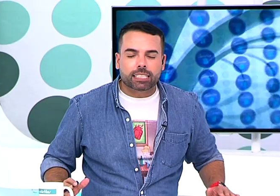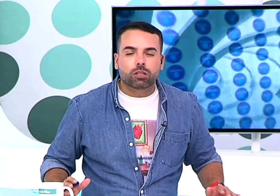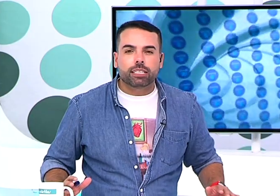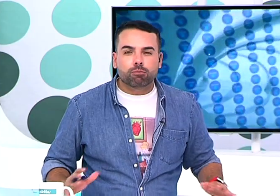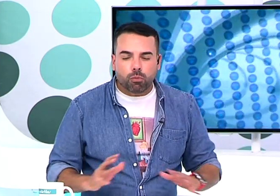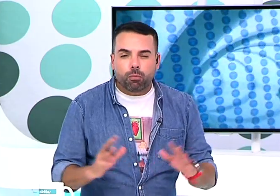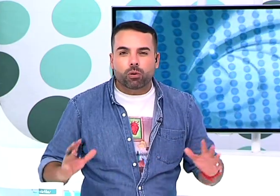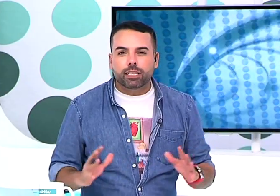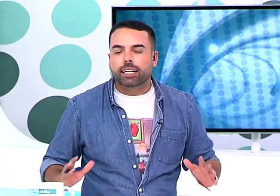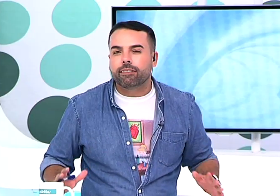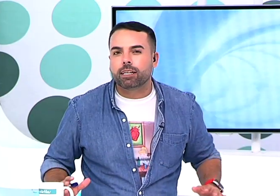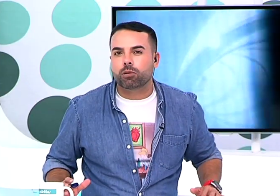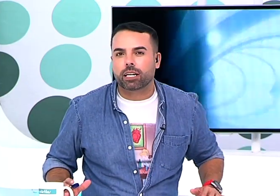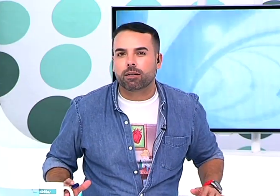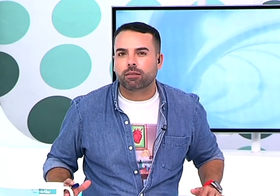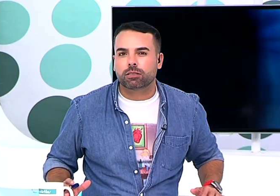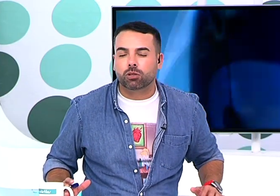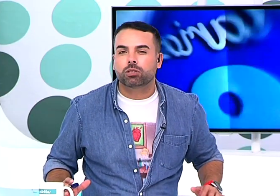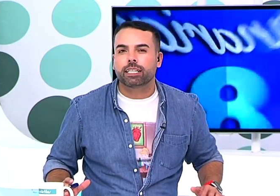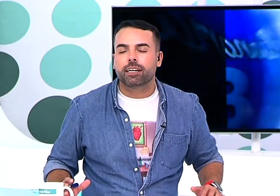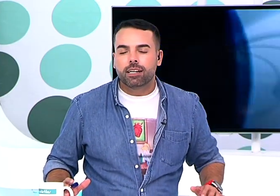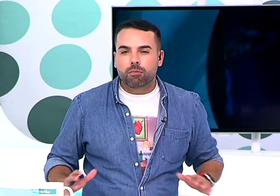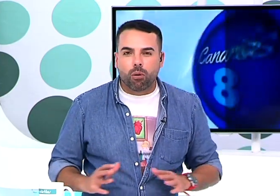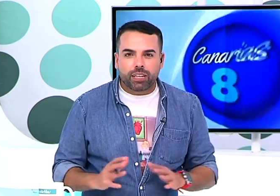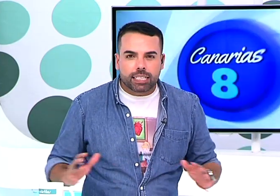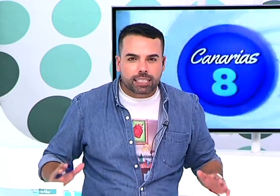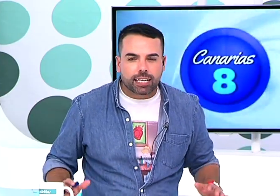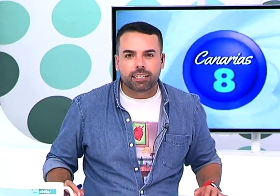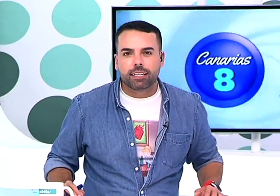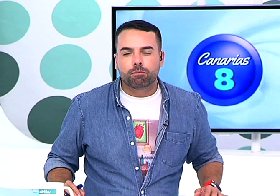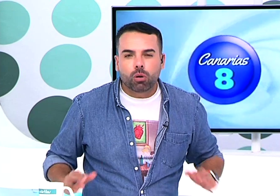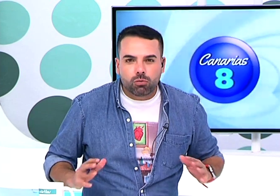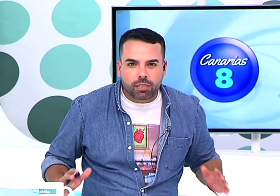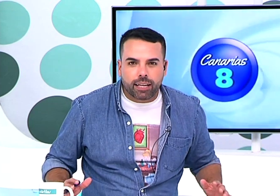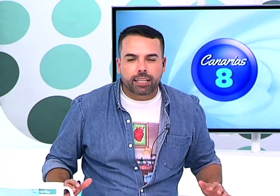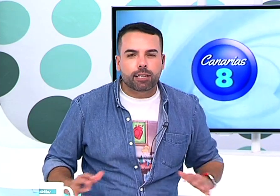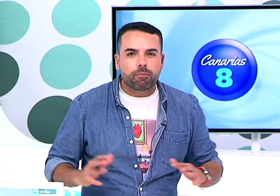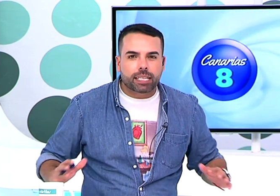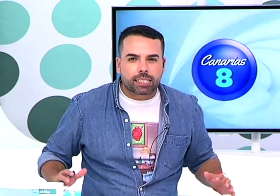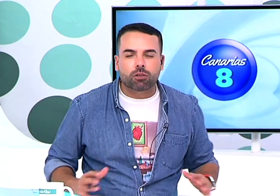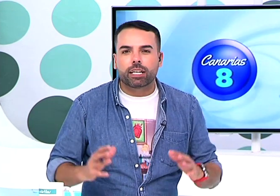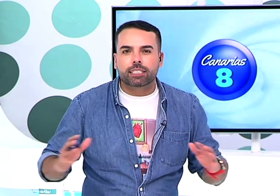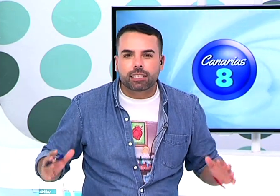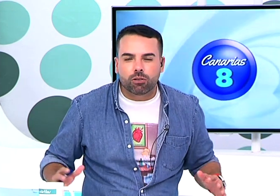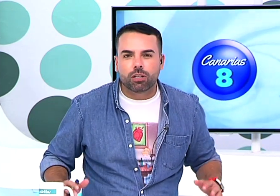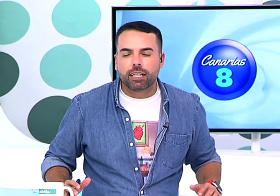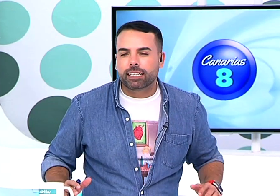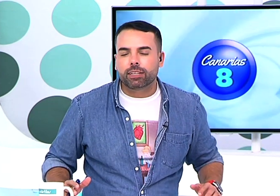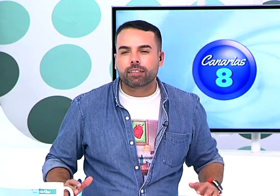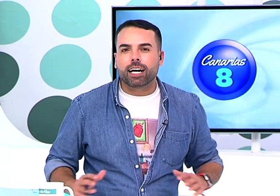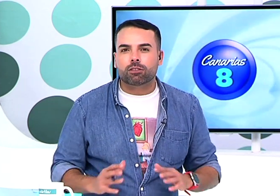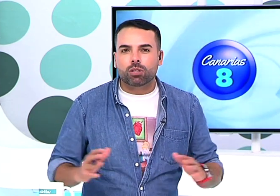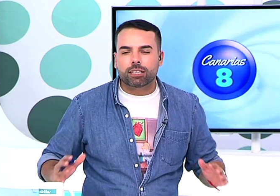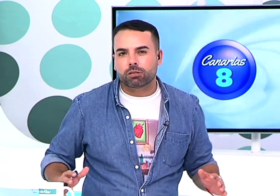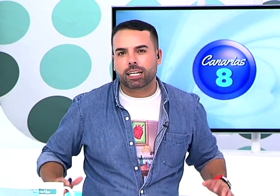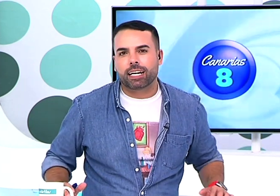veces llega a ser un poco increíble porque consigue movilizar voluntades, empresas, colectivos, en